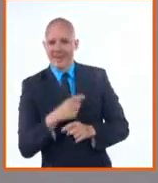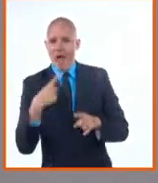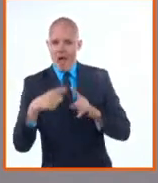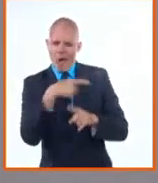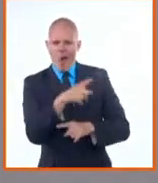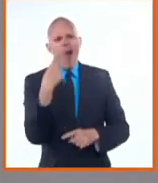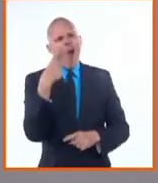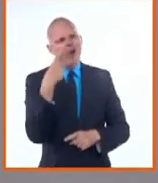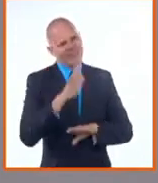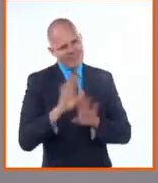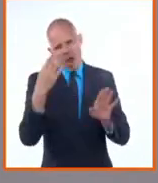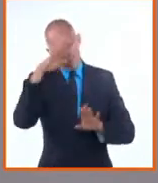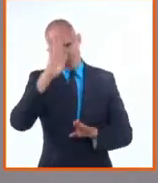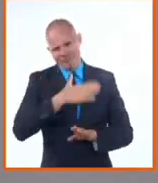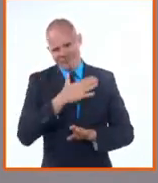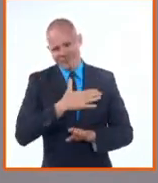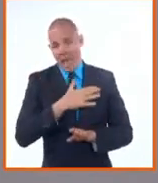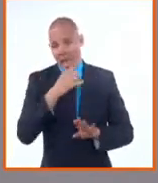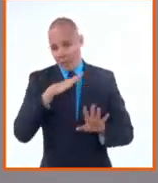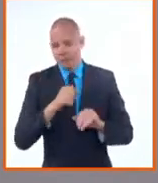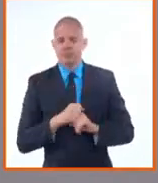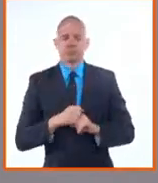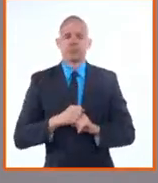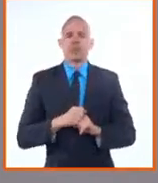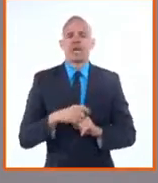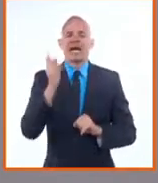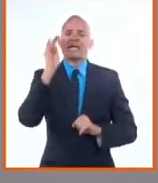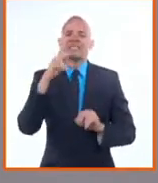cerrada para cuando se anuncia la presencia de uno de ellos o como